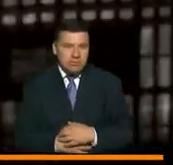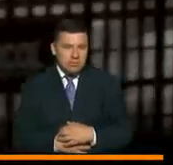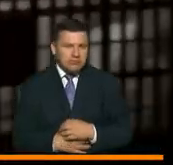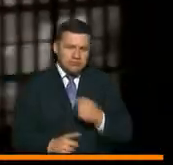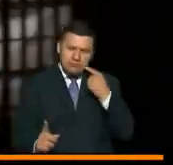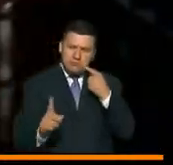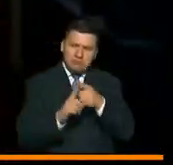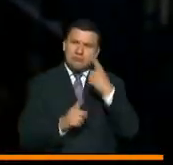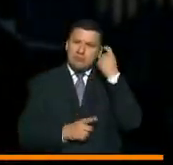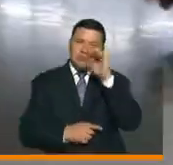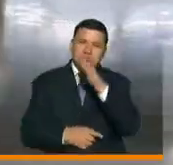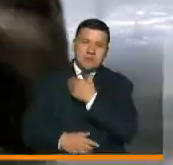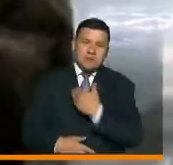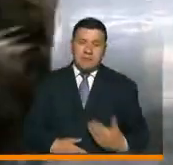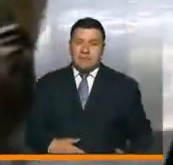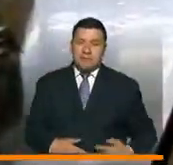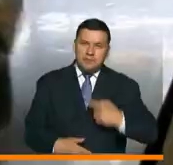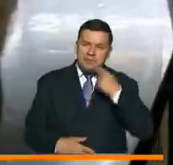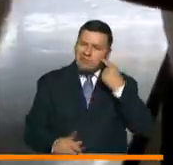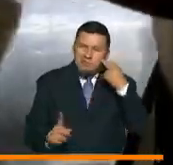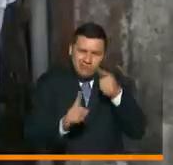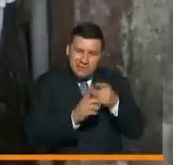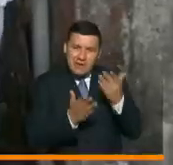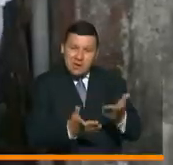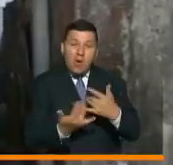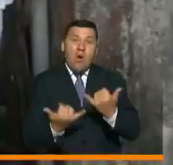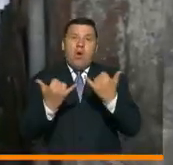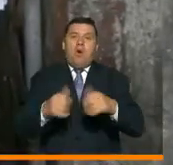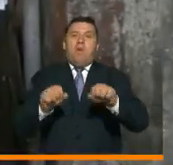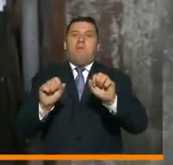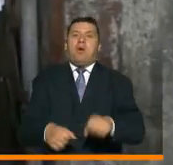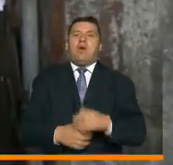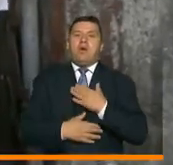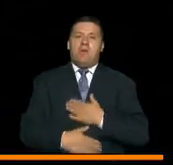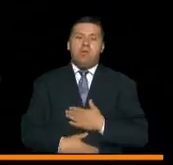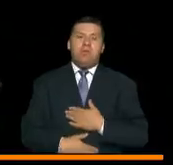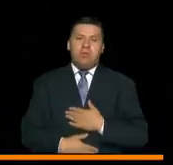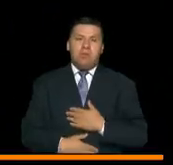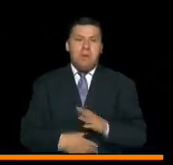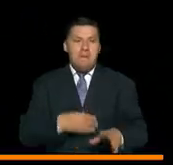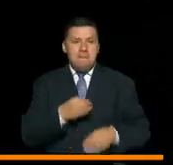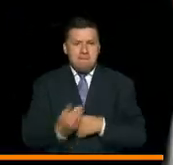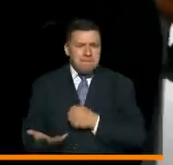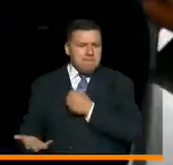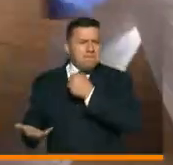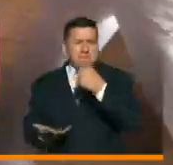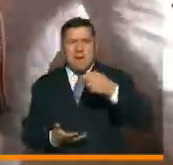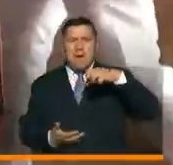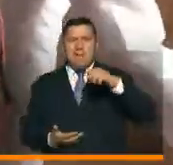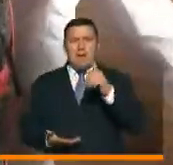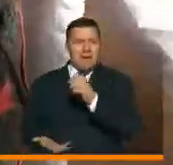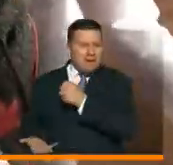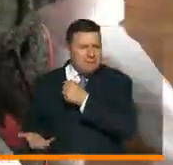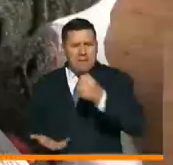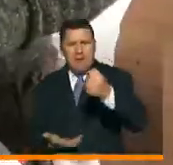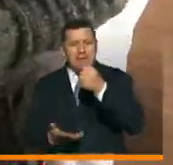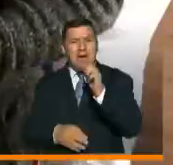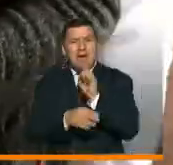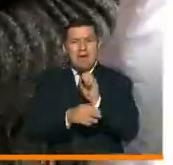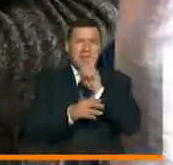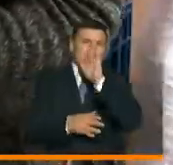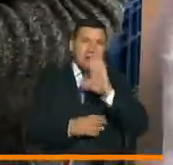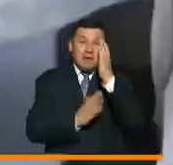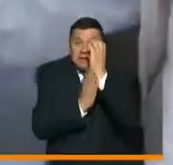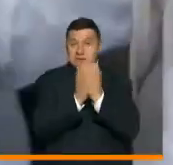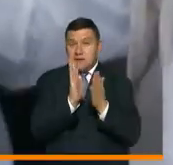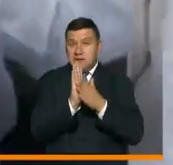apuesta del gobierno del presidente Iván Duque, hoy es posible hablar de un incremento de los recursos del PAE para las entidades territoriales